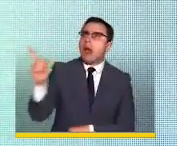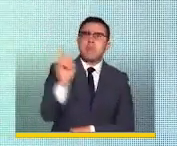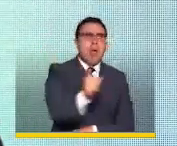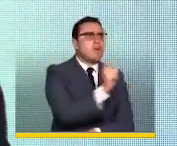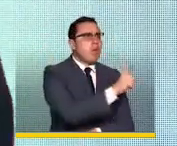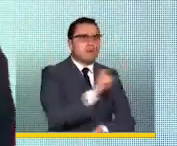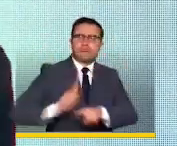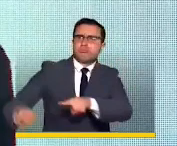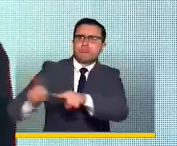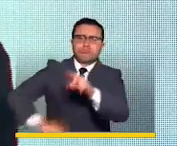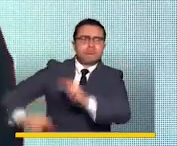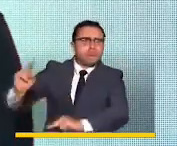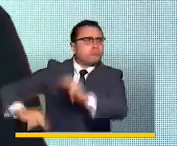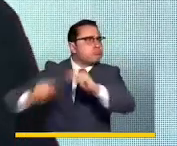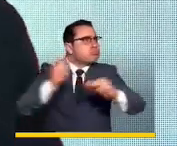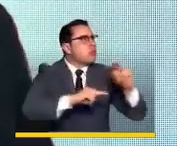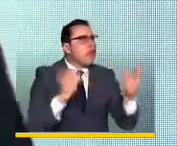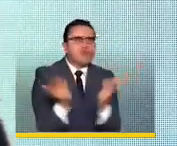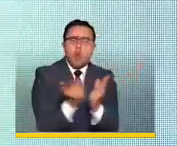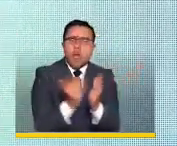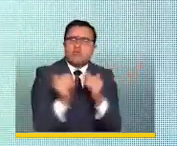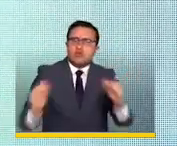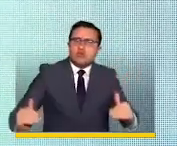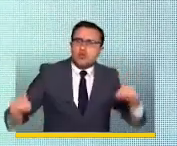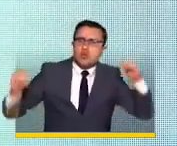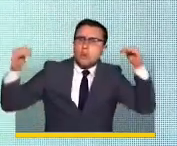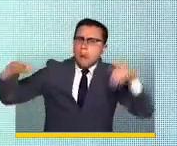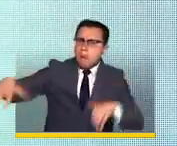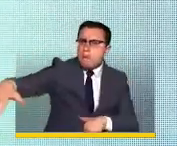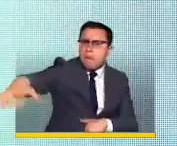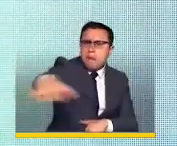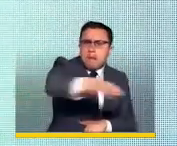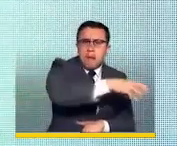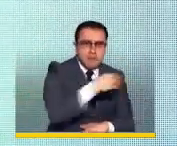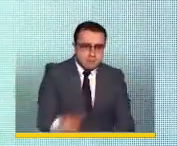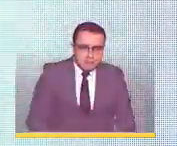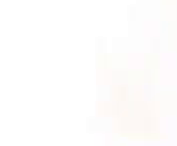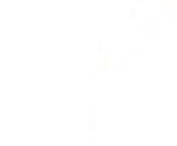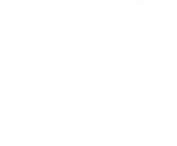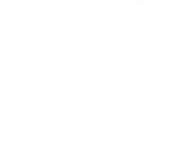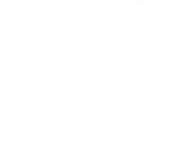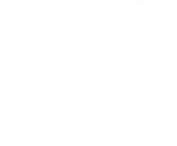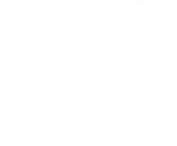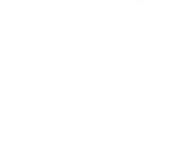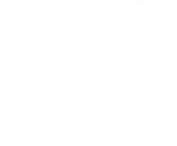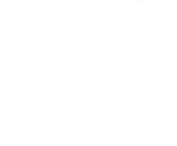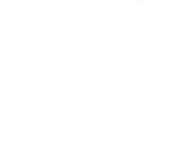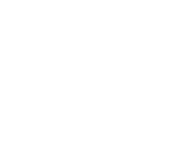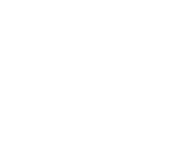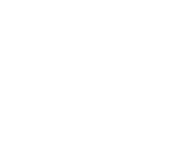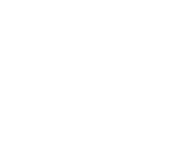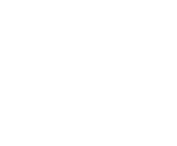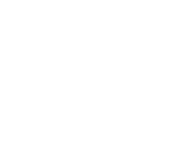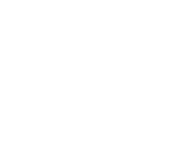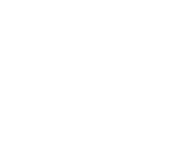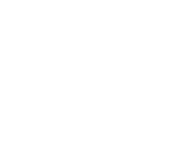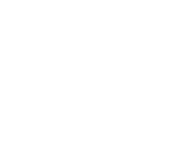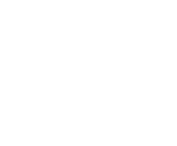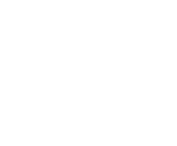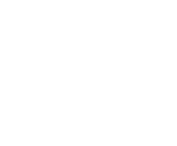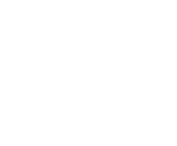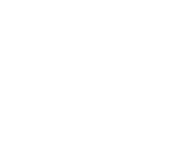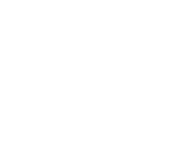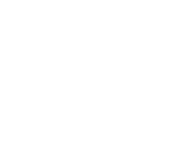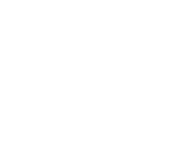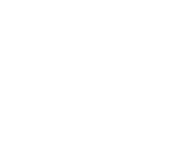importante de desarrollo de la educación superior para la juventud bogotana. Colombia, potencia de la vida.